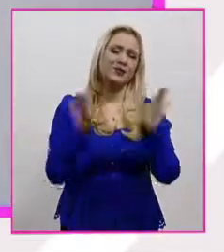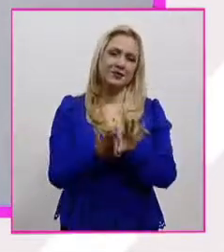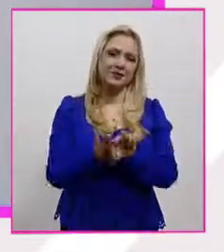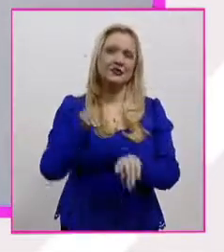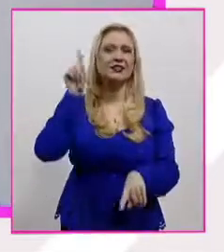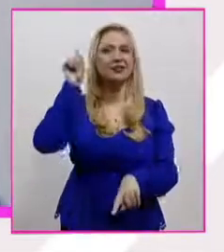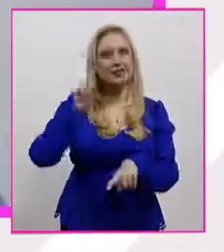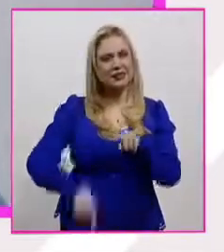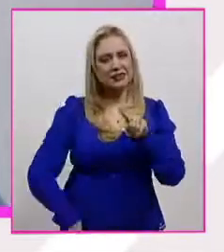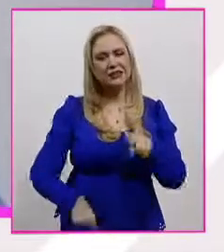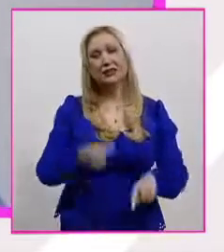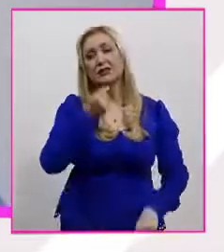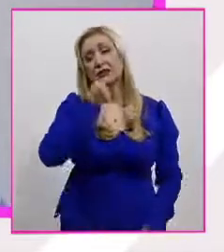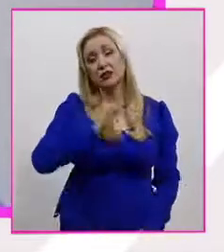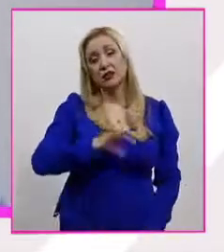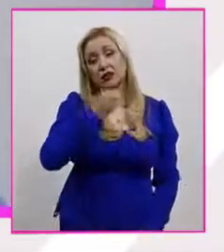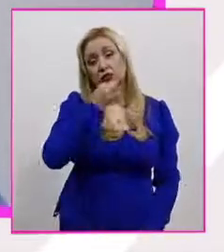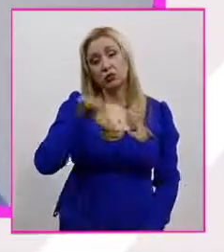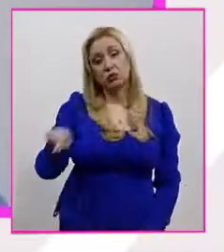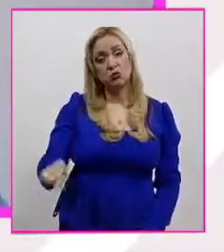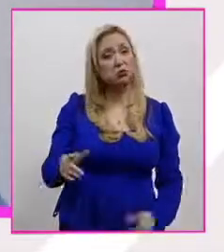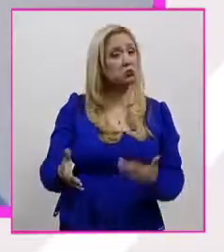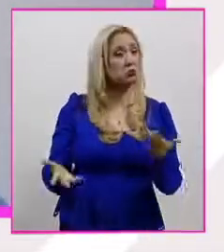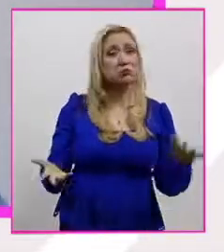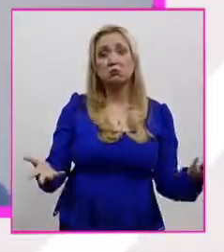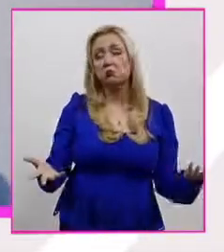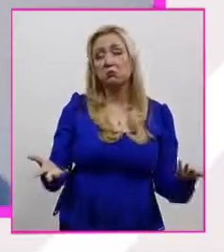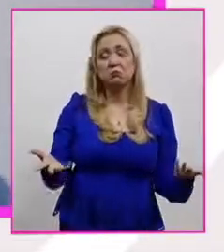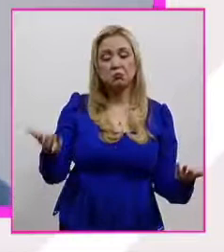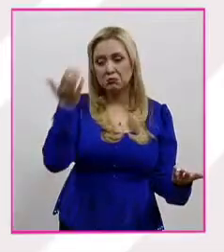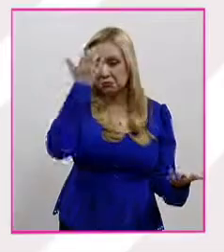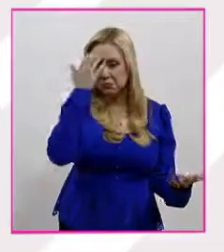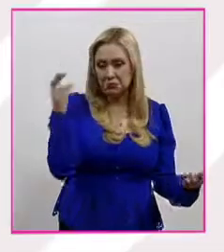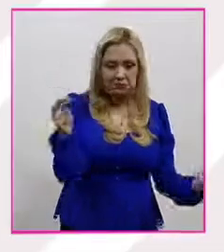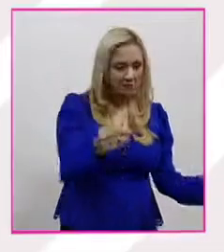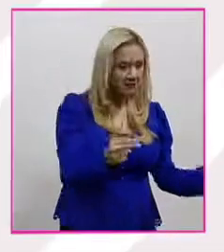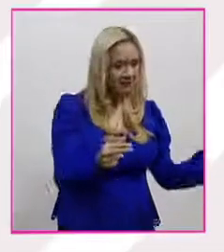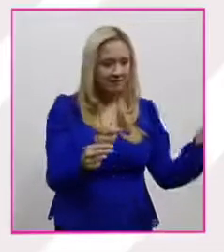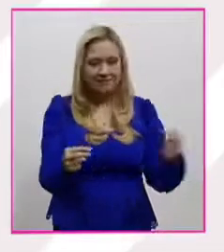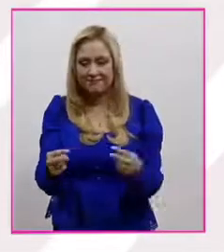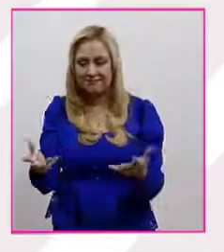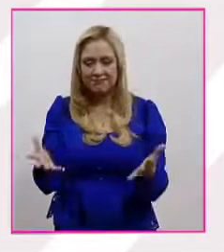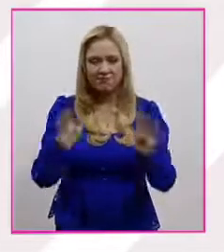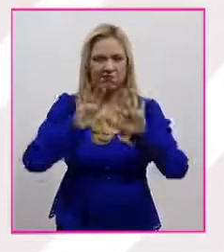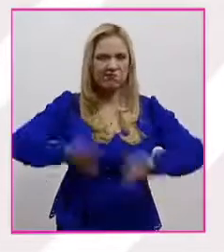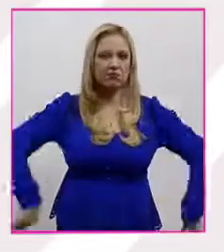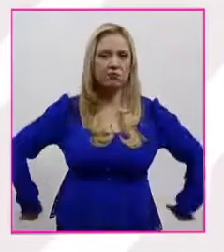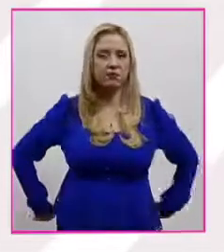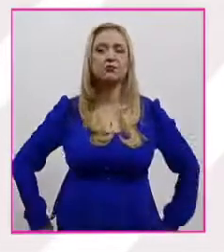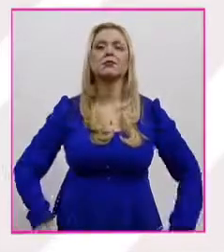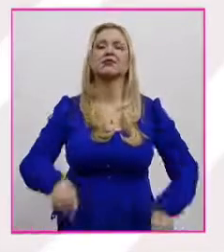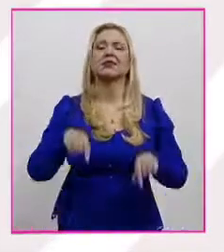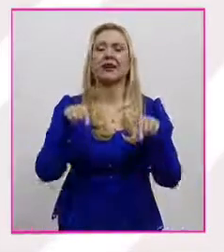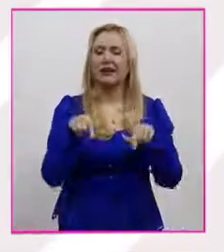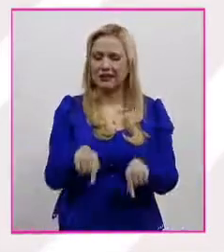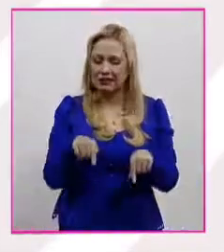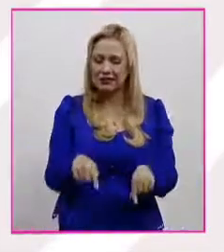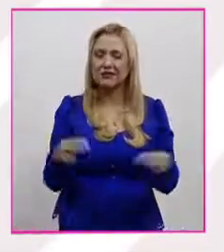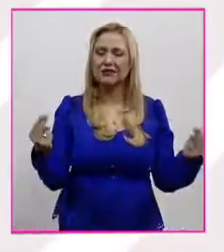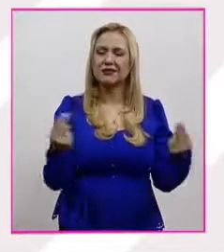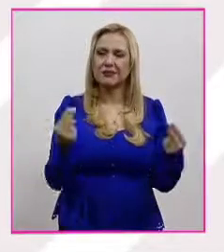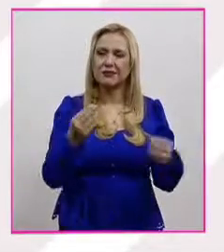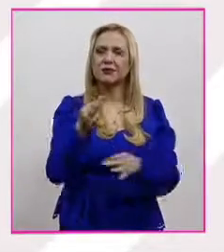a esos niños y niñas la posibilidad de que puedan conocerse y de que puedan conocer su entorno sigue siendo un reto que no estamos terminando de